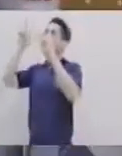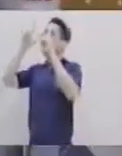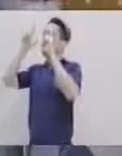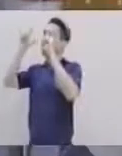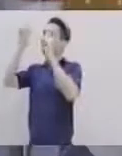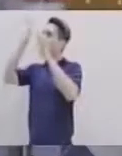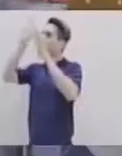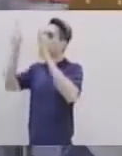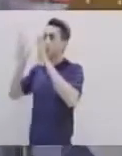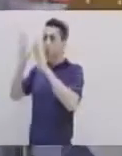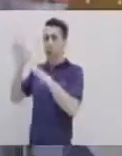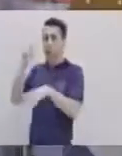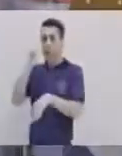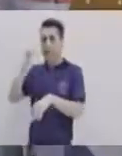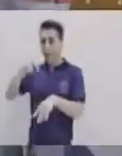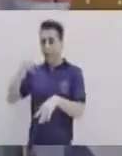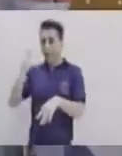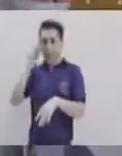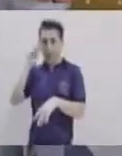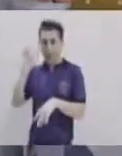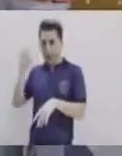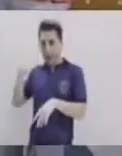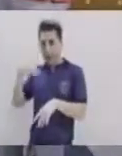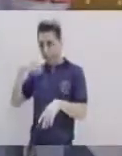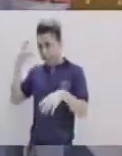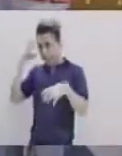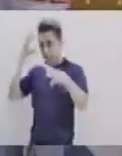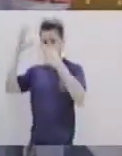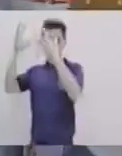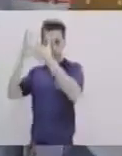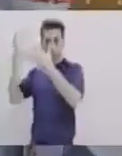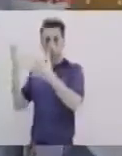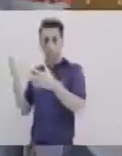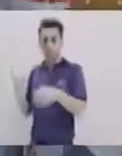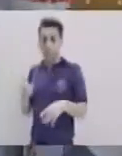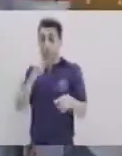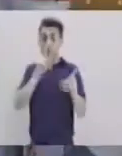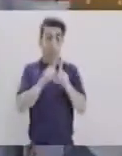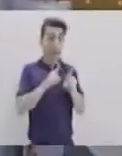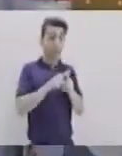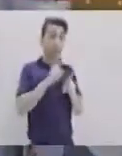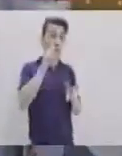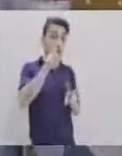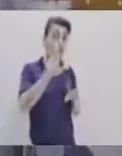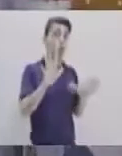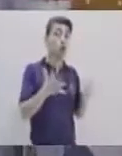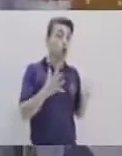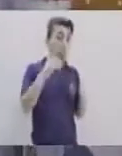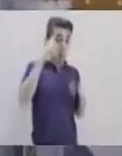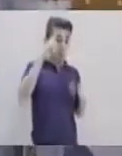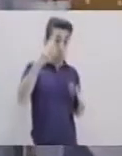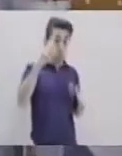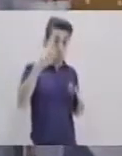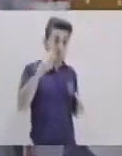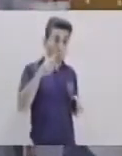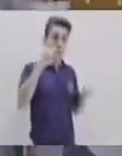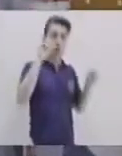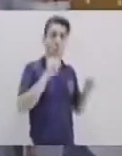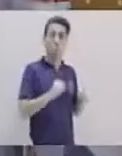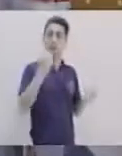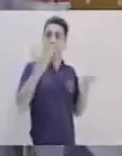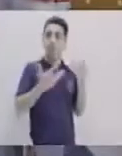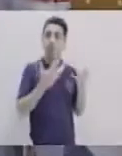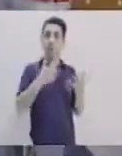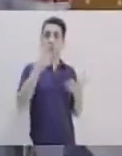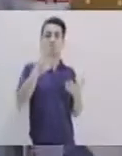mejor comprensión, ¿verdad? Sí, y recuerda que también dependiendo del tipo de inteligencia que tú tienes desarrollado, puede ser que la música sea un elemento